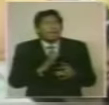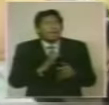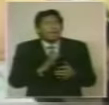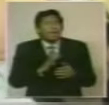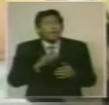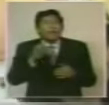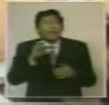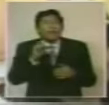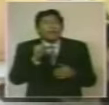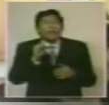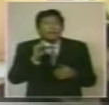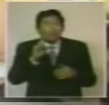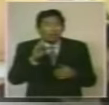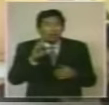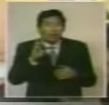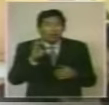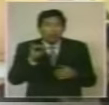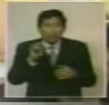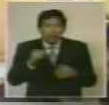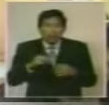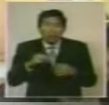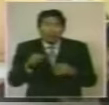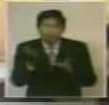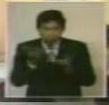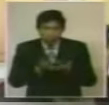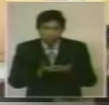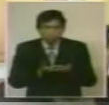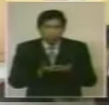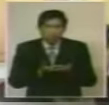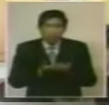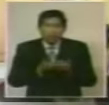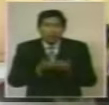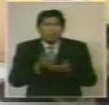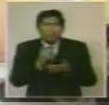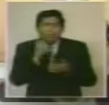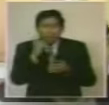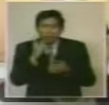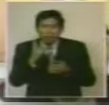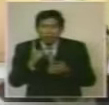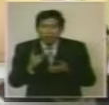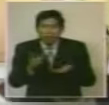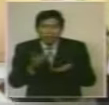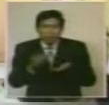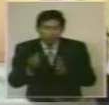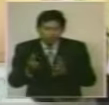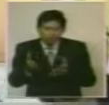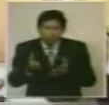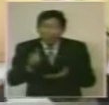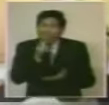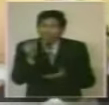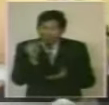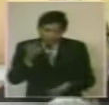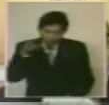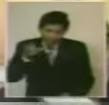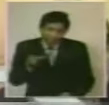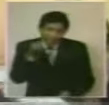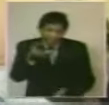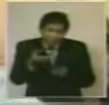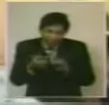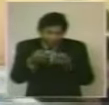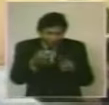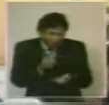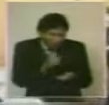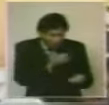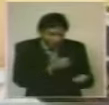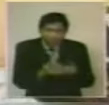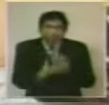Seferina Copatar, que llega con dos quintales de ajo, les regala a una libra de ajo por familia con la condición de que les den